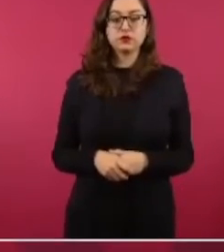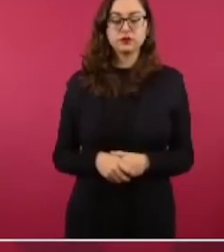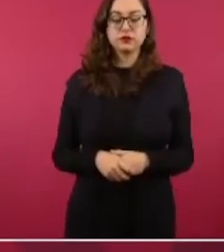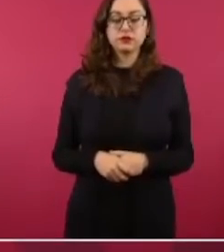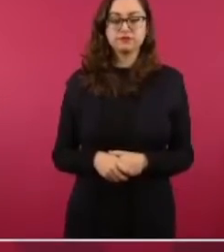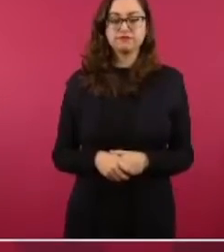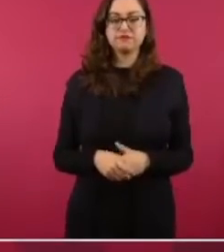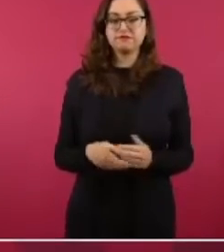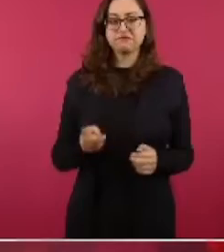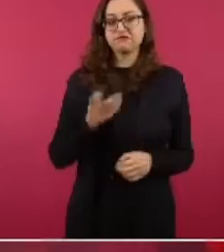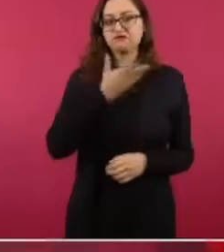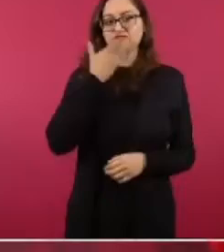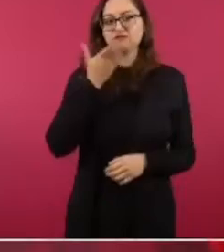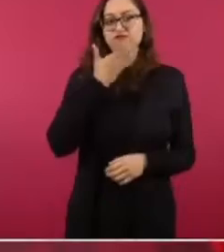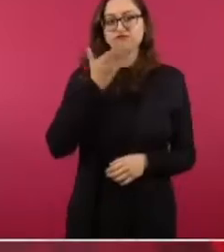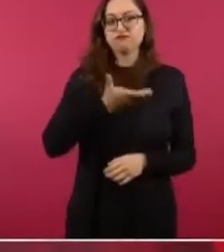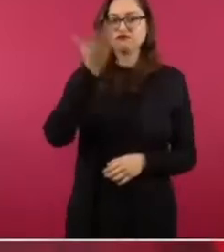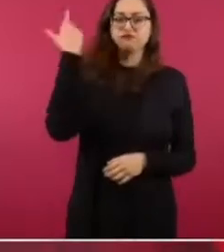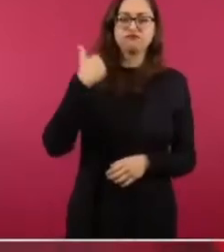Zapata,